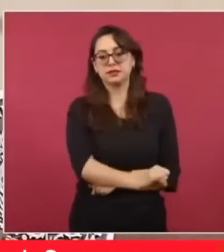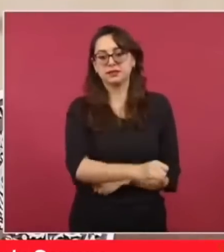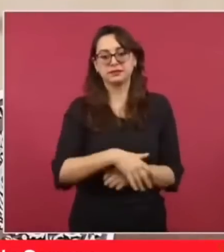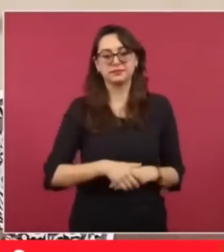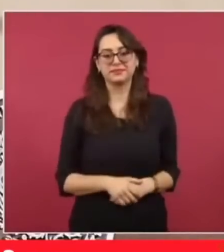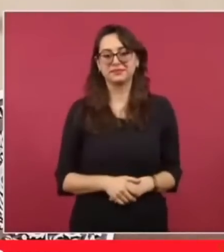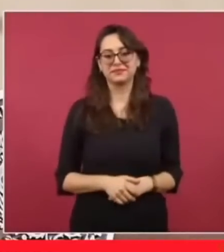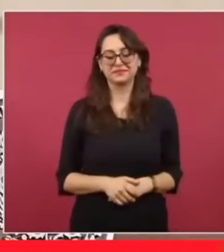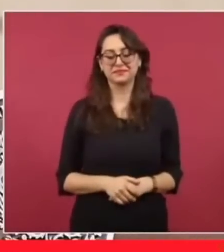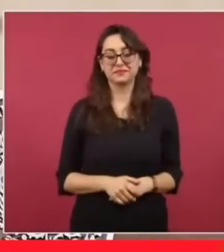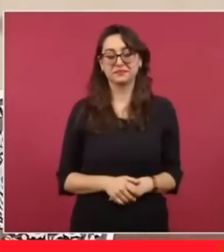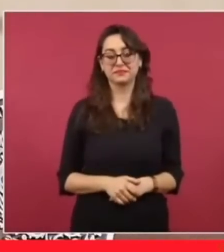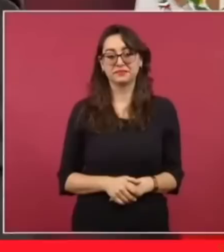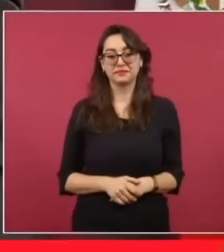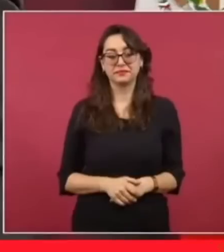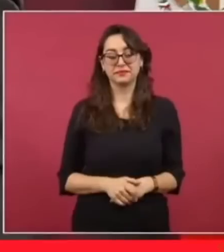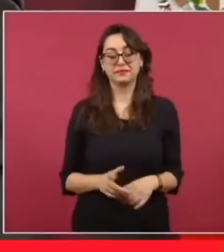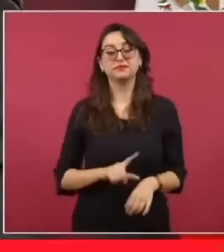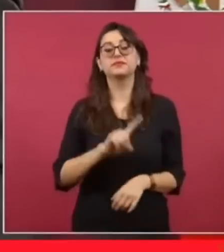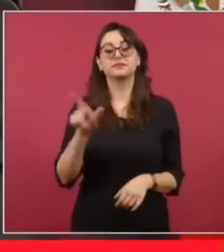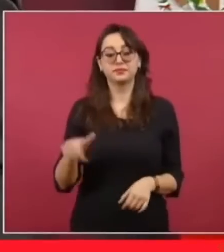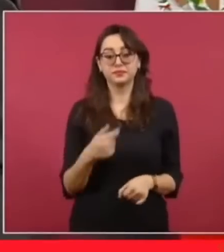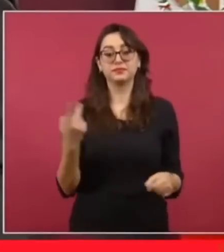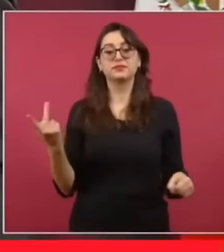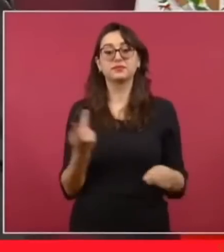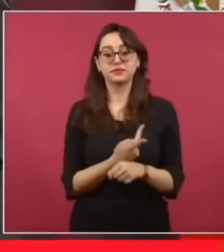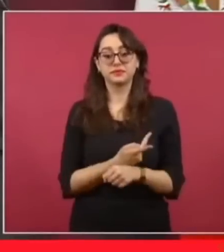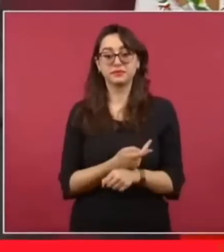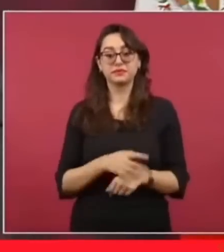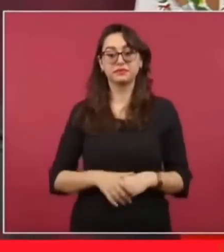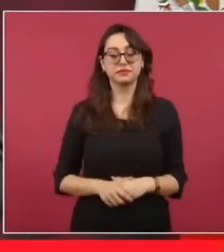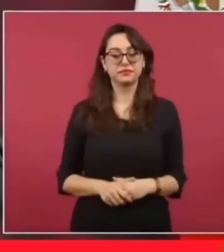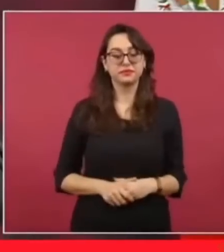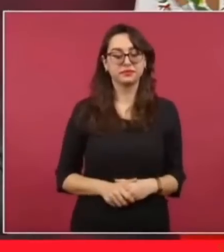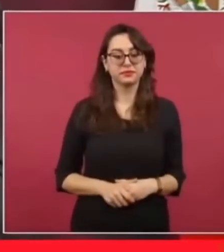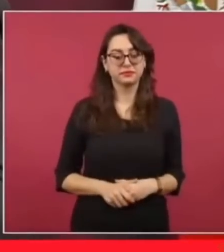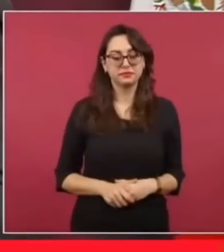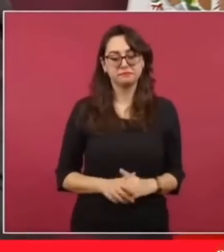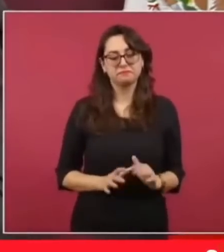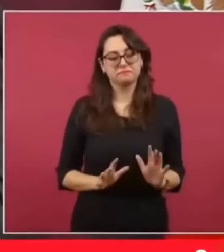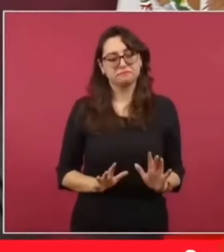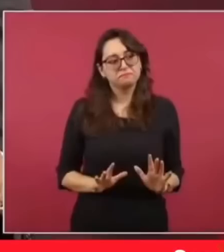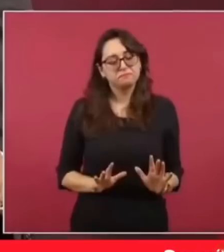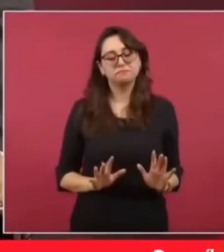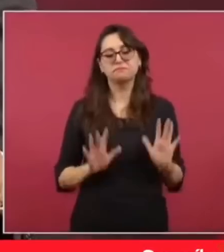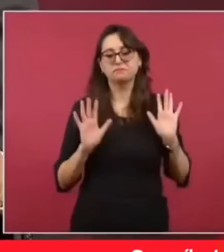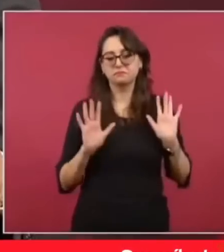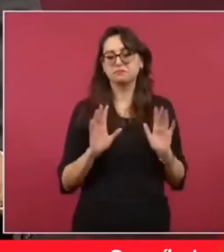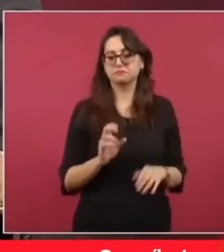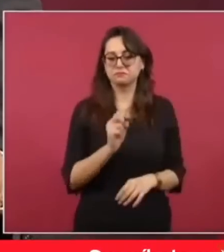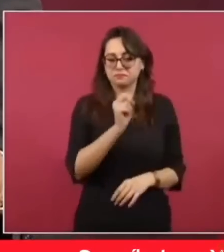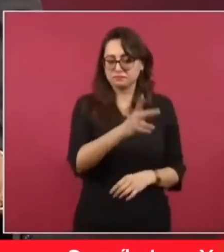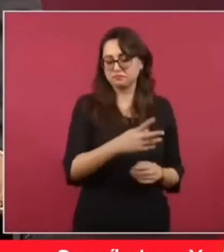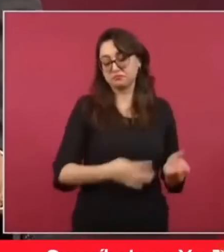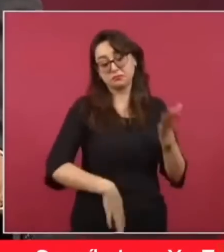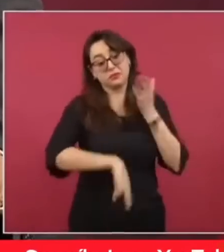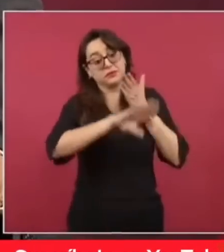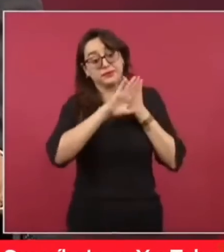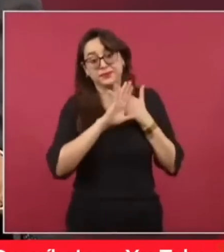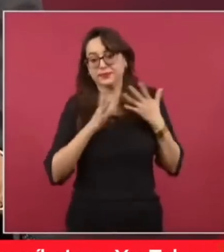Pero no termina ahí. Resulta que empezamos la búsqueda de los